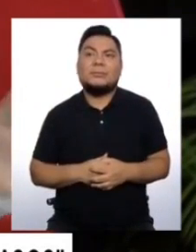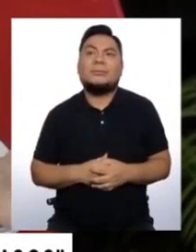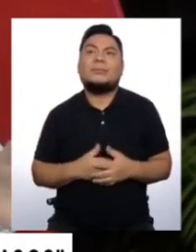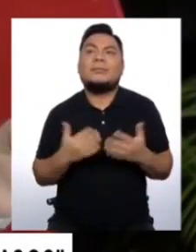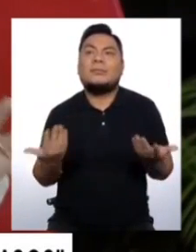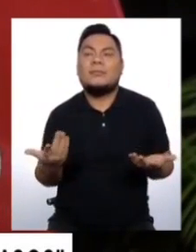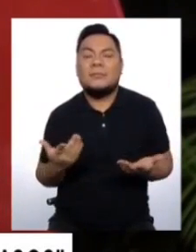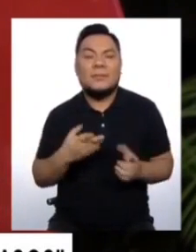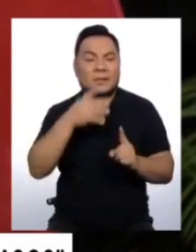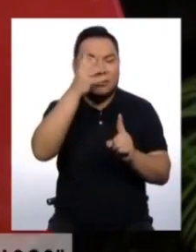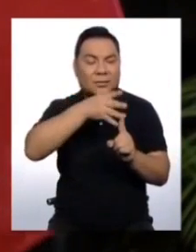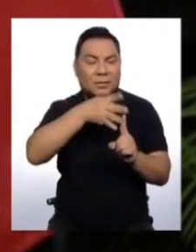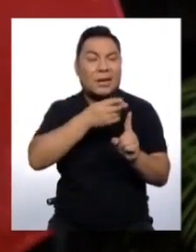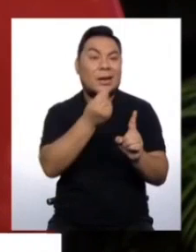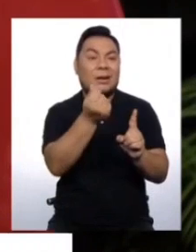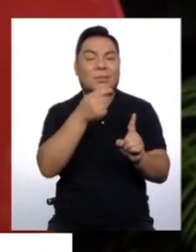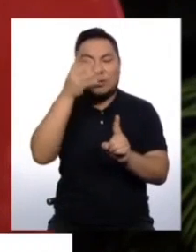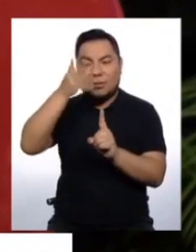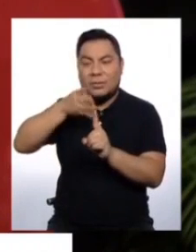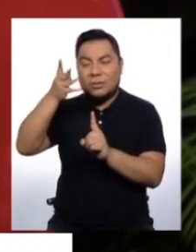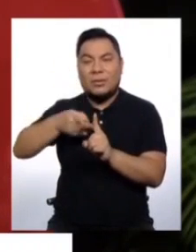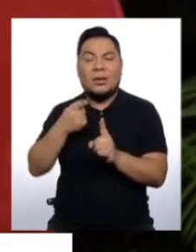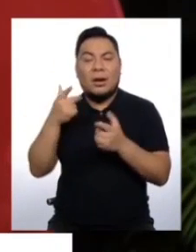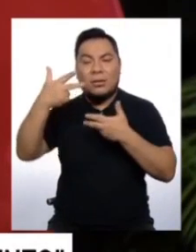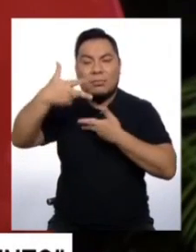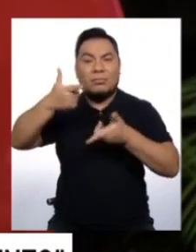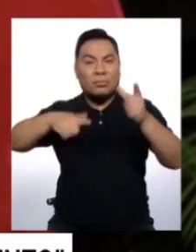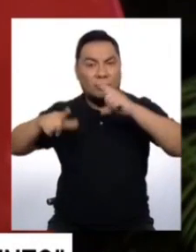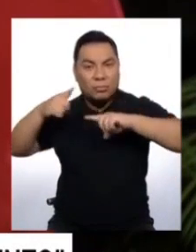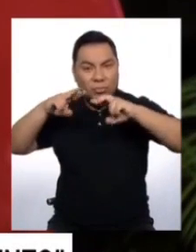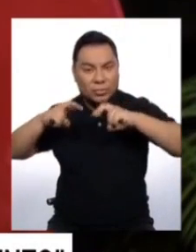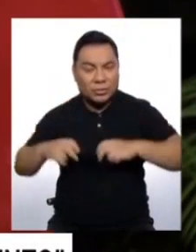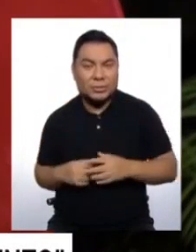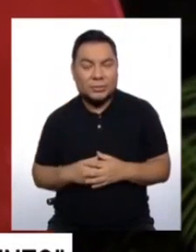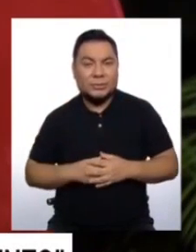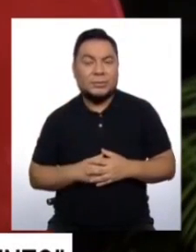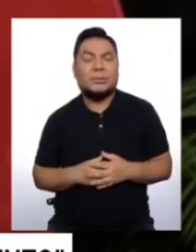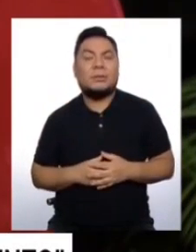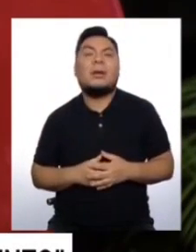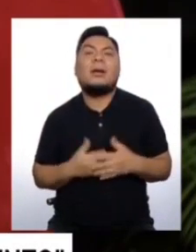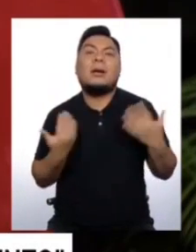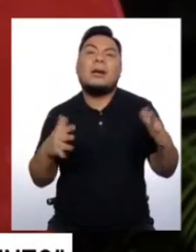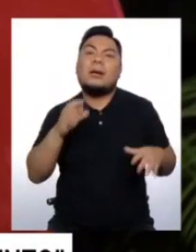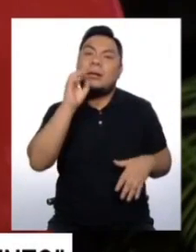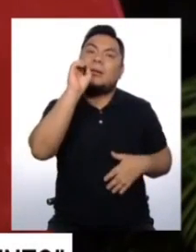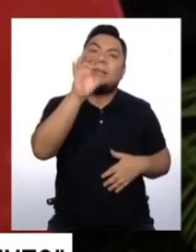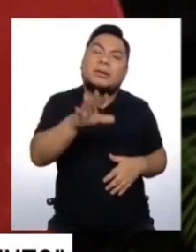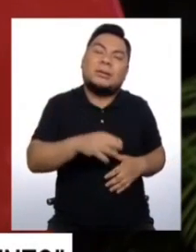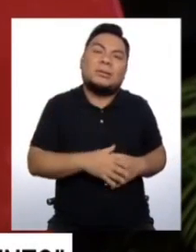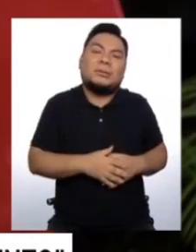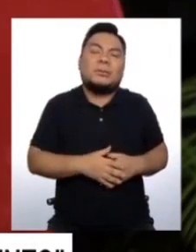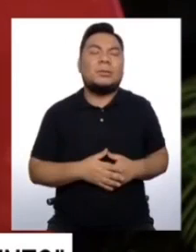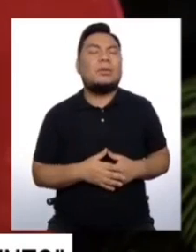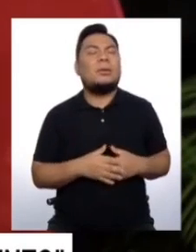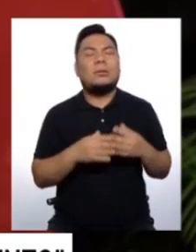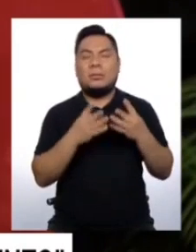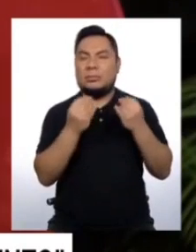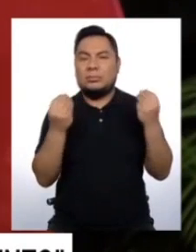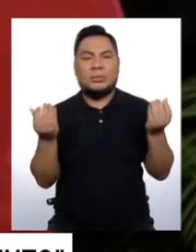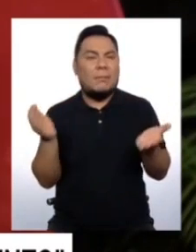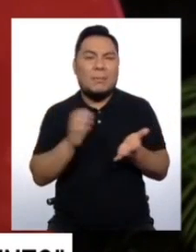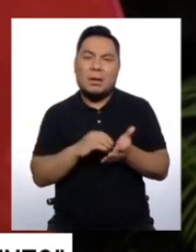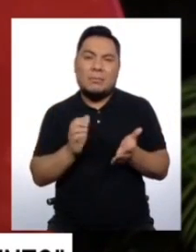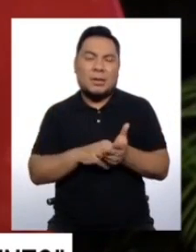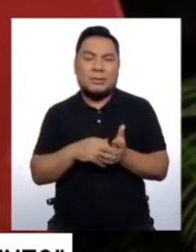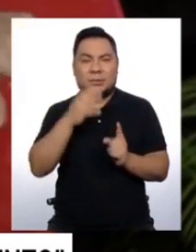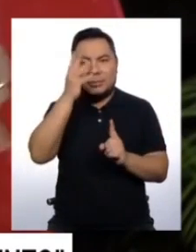Entre moleculares y rápidas. Y como lo hemos dicho, tenemos muchísimas más